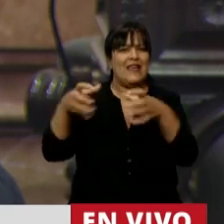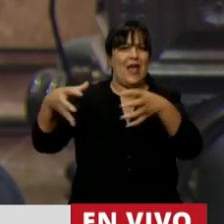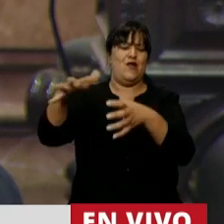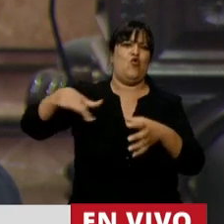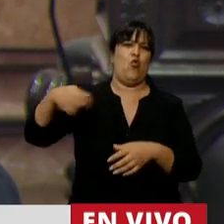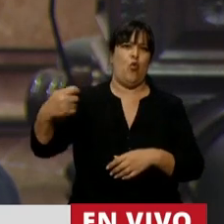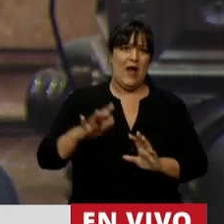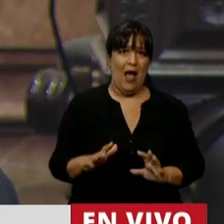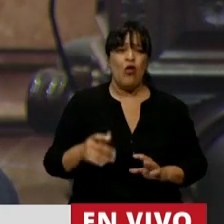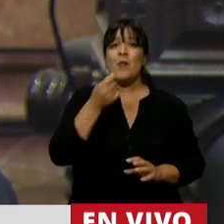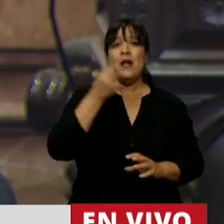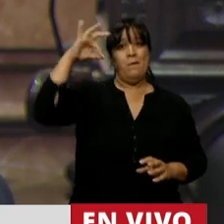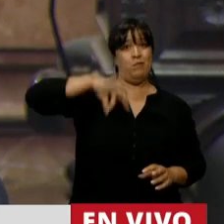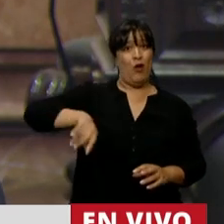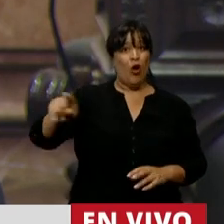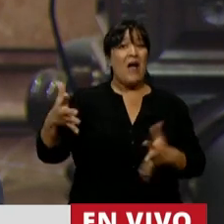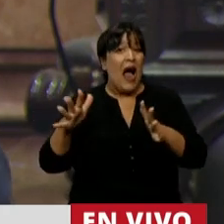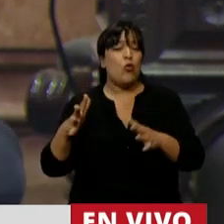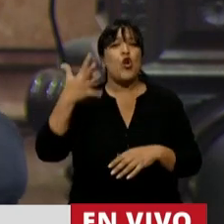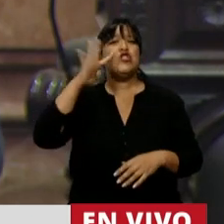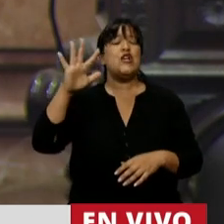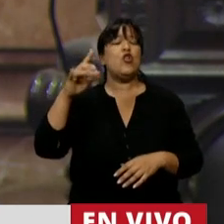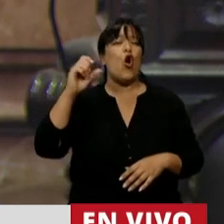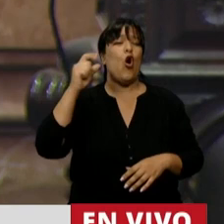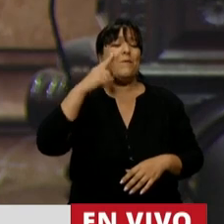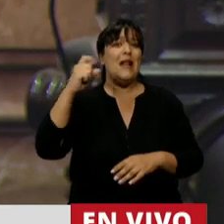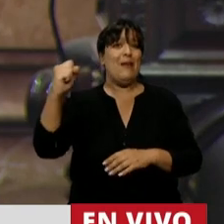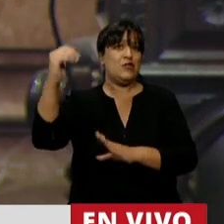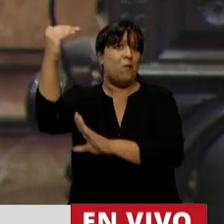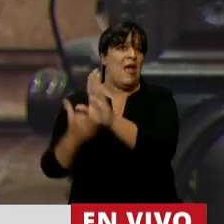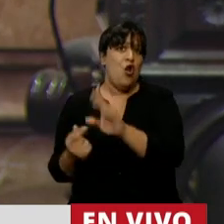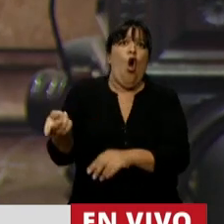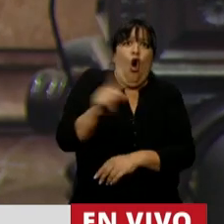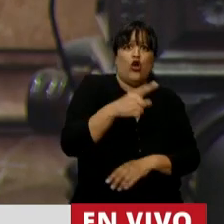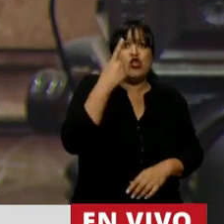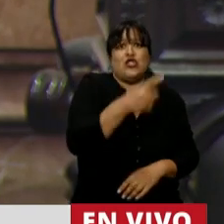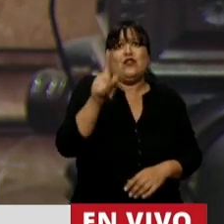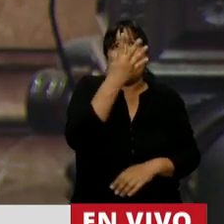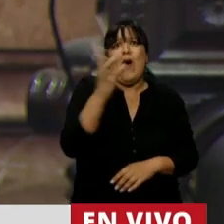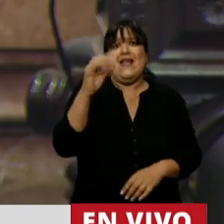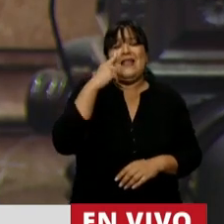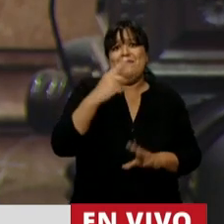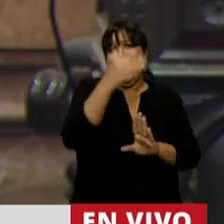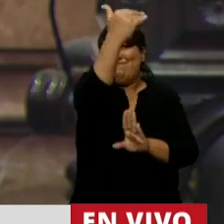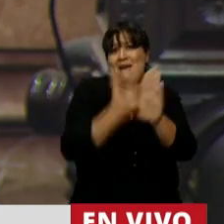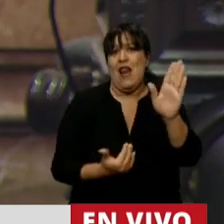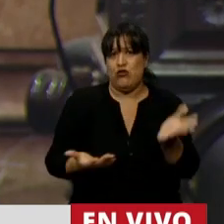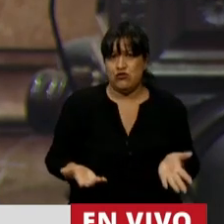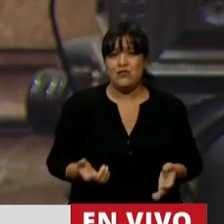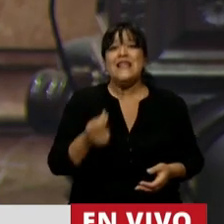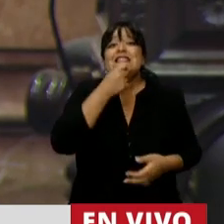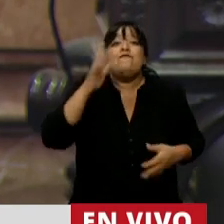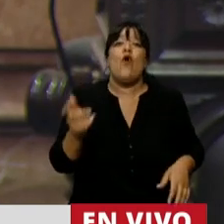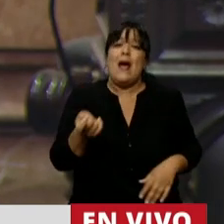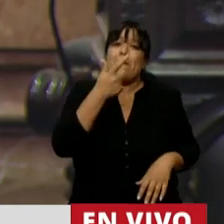perdieron 5.000 pesos en el año, otros 140.000. Si estuviera la fórmula de Macri hoy acá, por